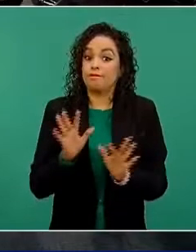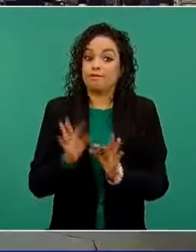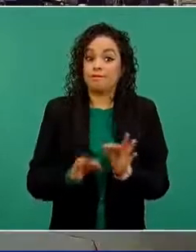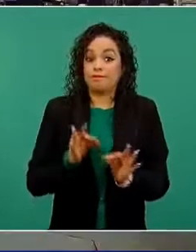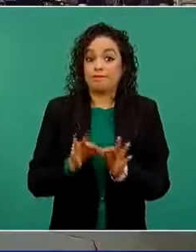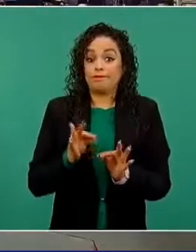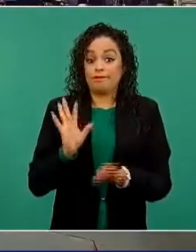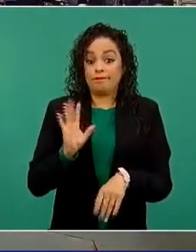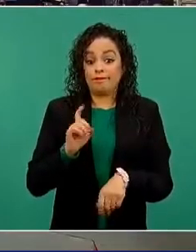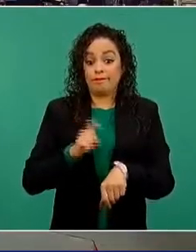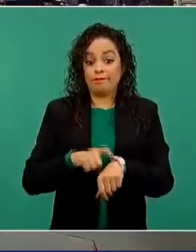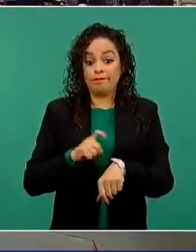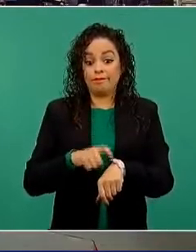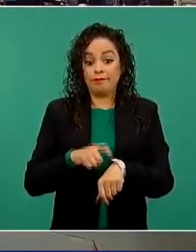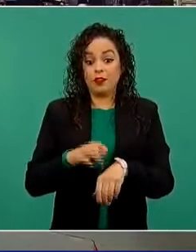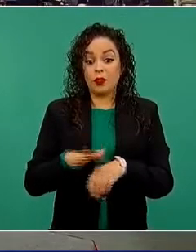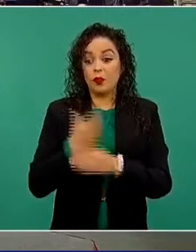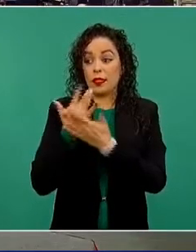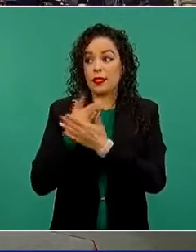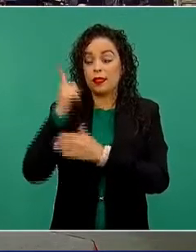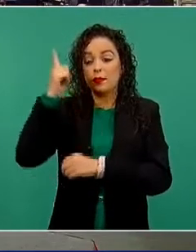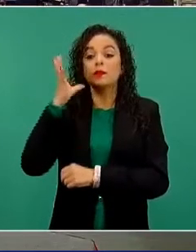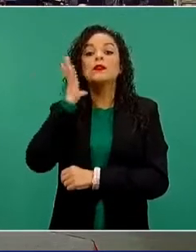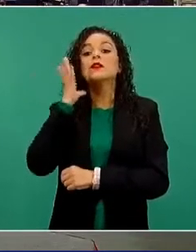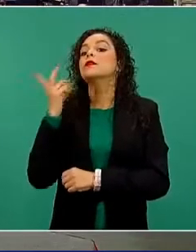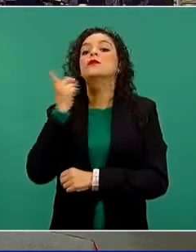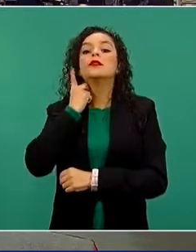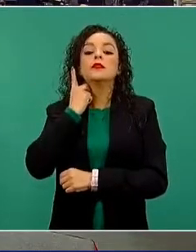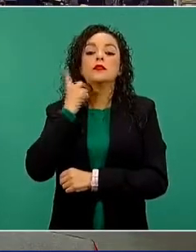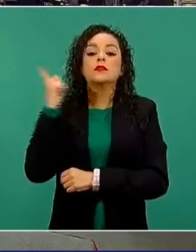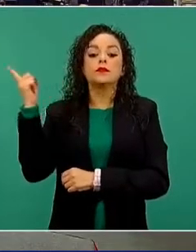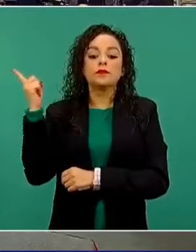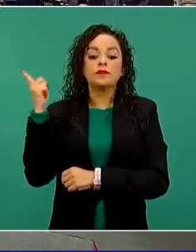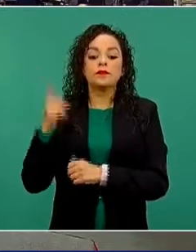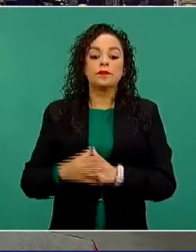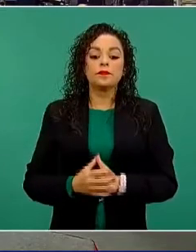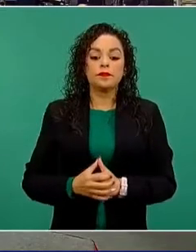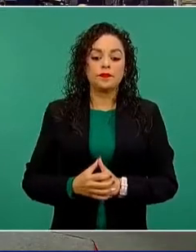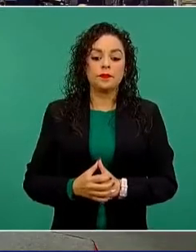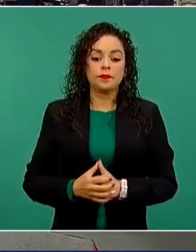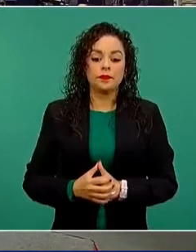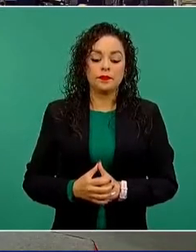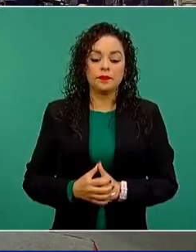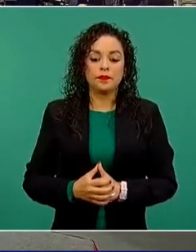Nos están esperando los diputados, diputadas y diputados, y